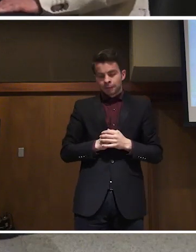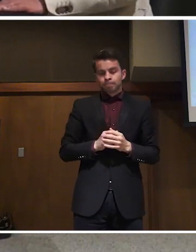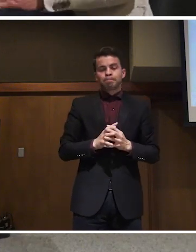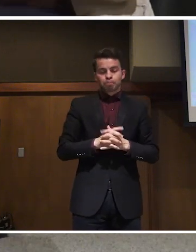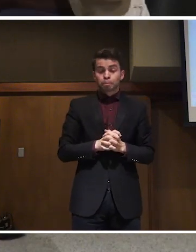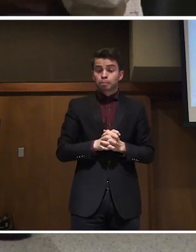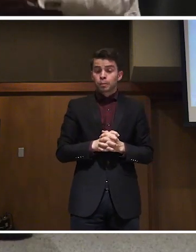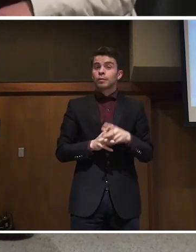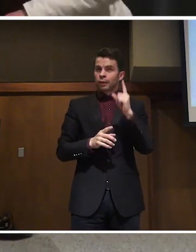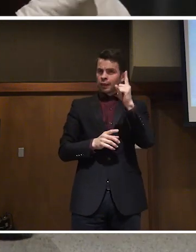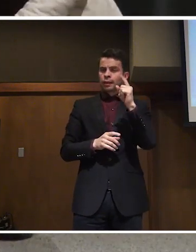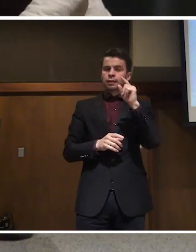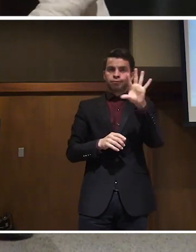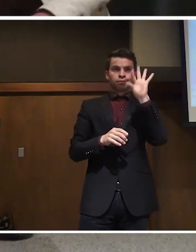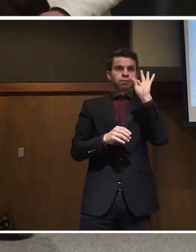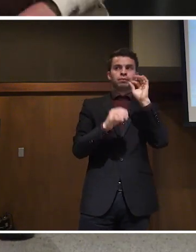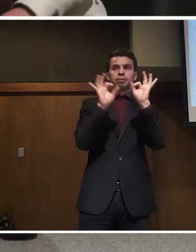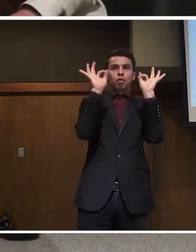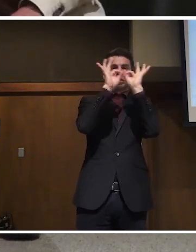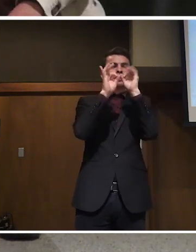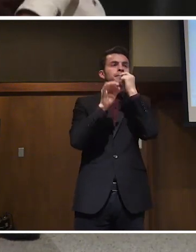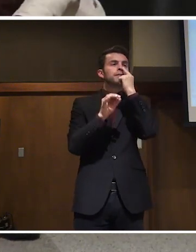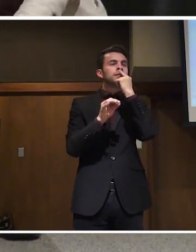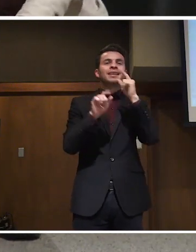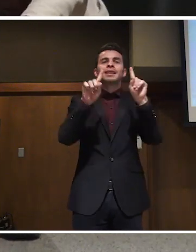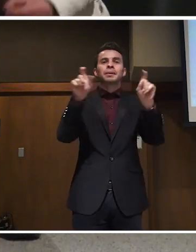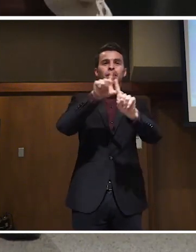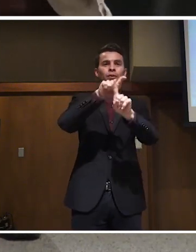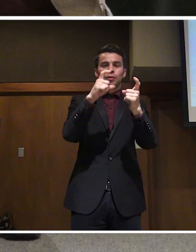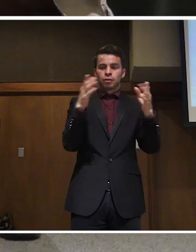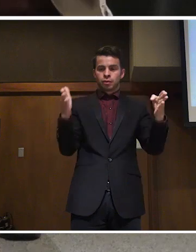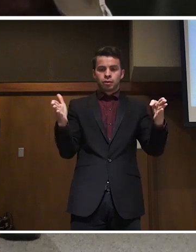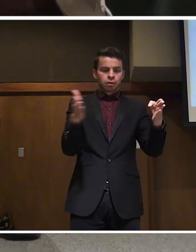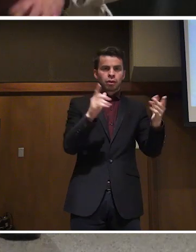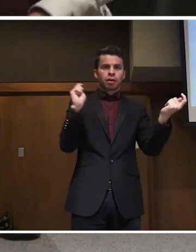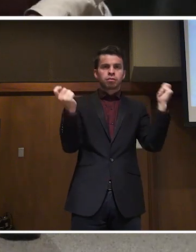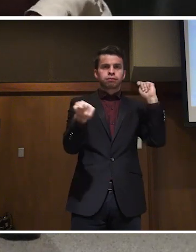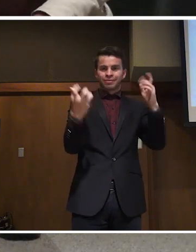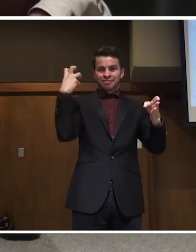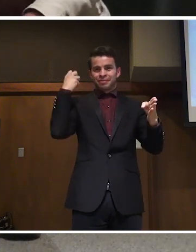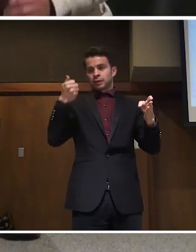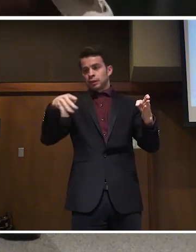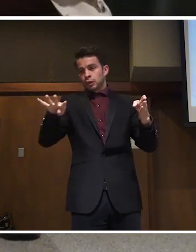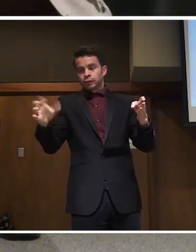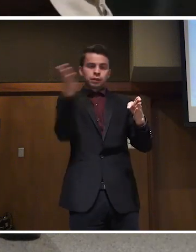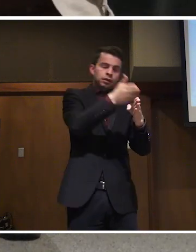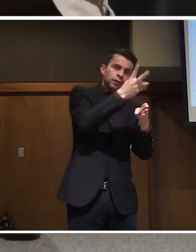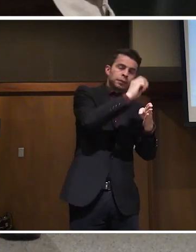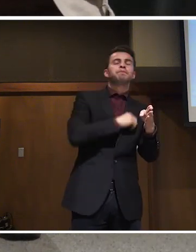Sí, una cosa muy importante en el tema cultural actual y en el siglo XIX es que hay